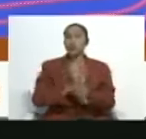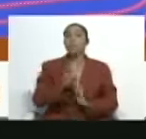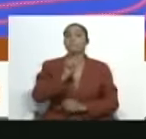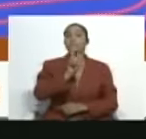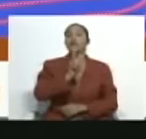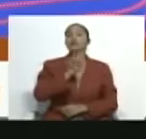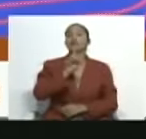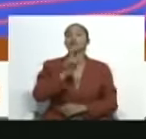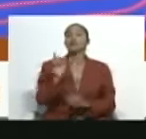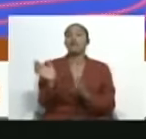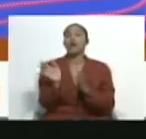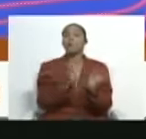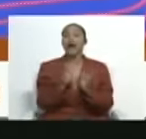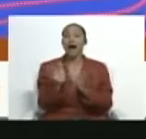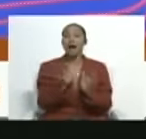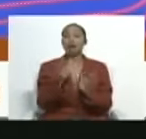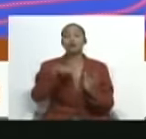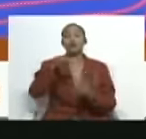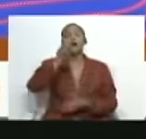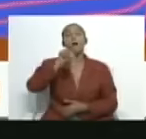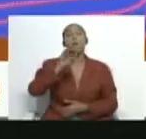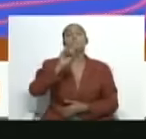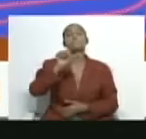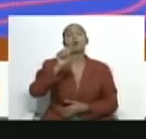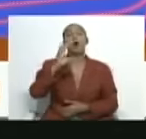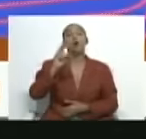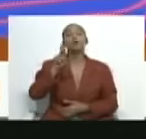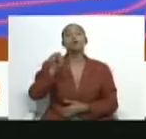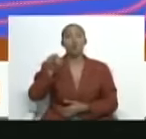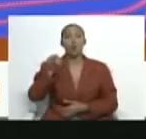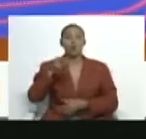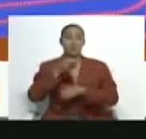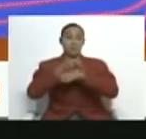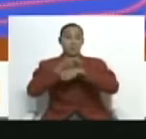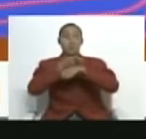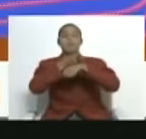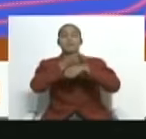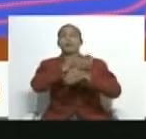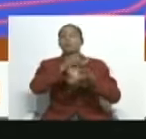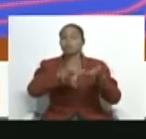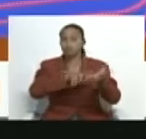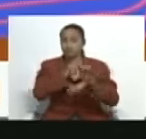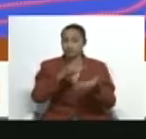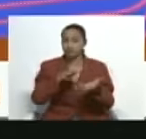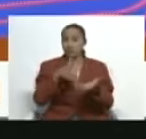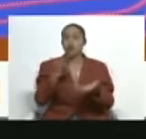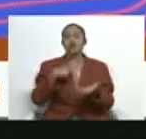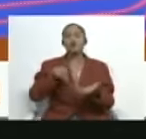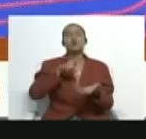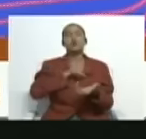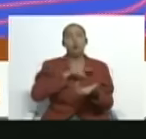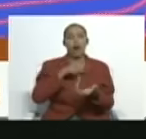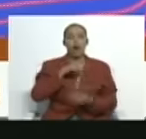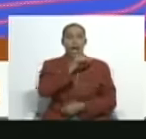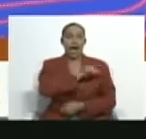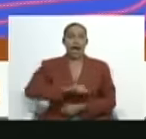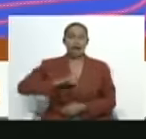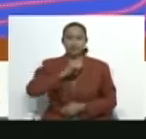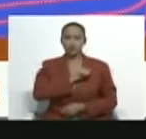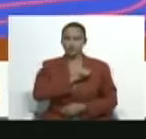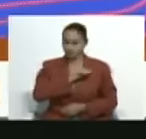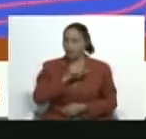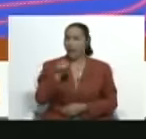en Moscú y ya sabemos Cuál fue la conducta de occidente ya sabemos Cuál fue la conducta del fascismo en